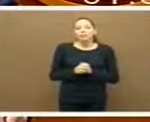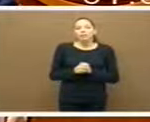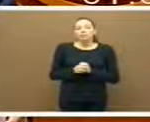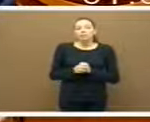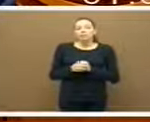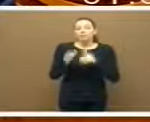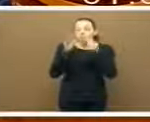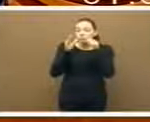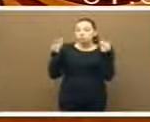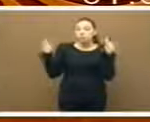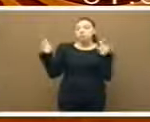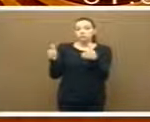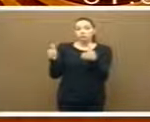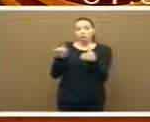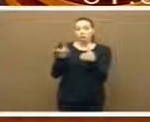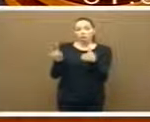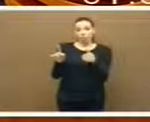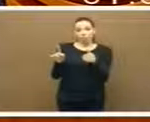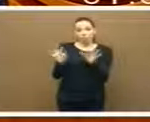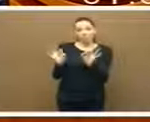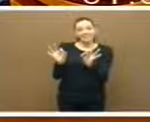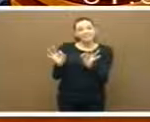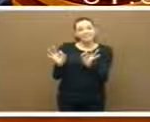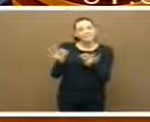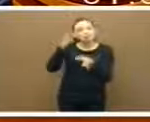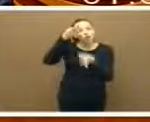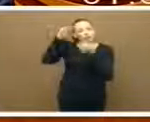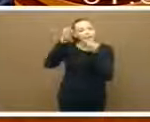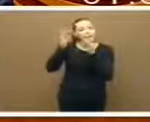a esta sección, más concretamente a los ayuntamientos,